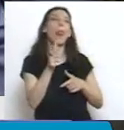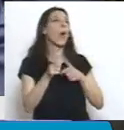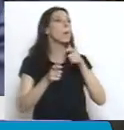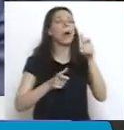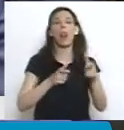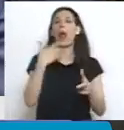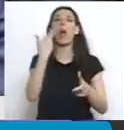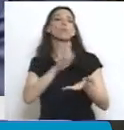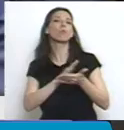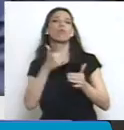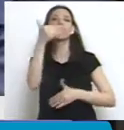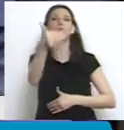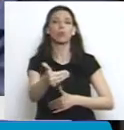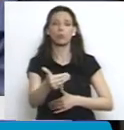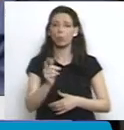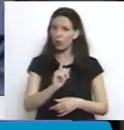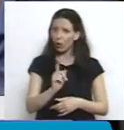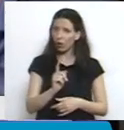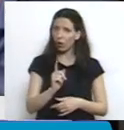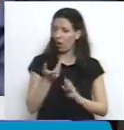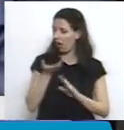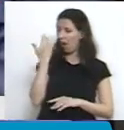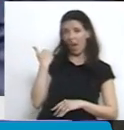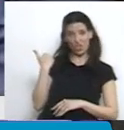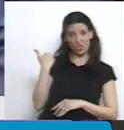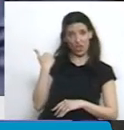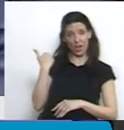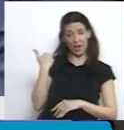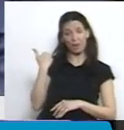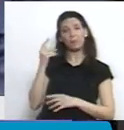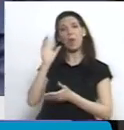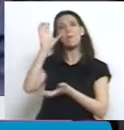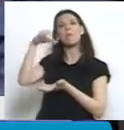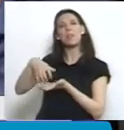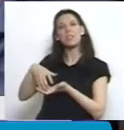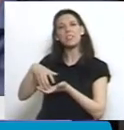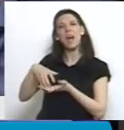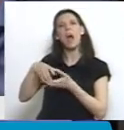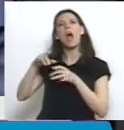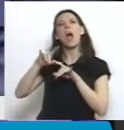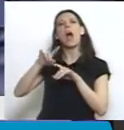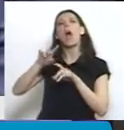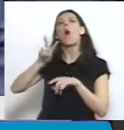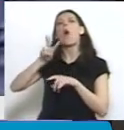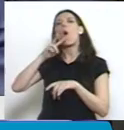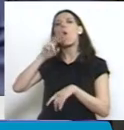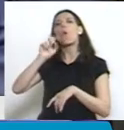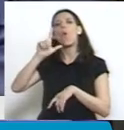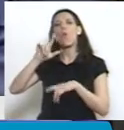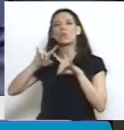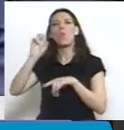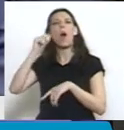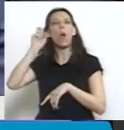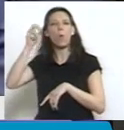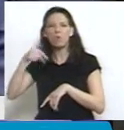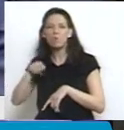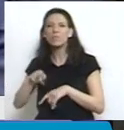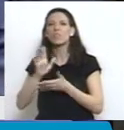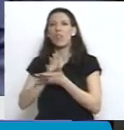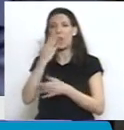futuro. Ya en el día de ayer, la empresa Volkswagen de Córdoba anunció suspensiones para las